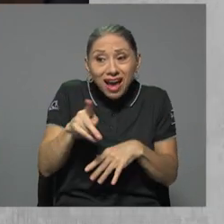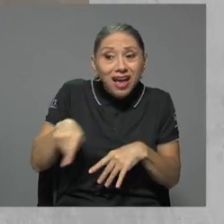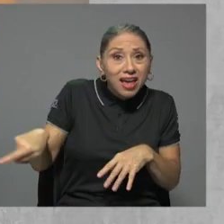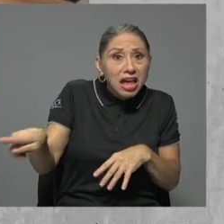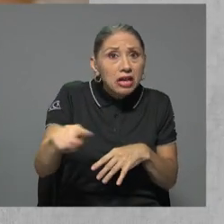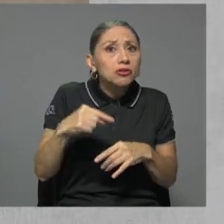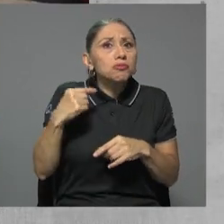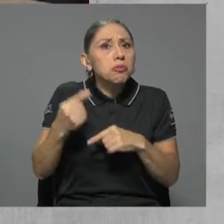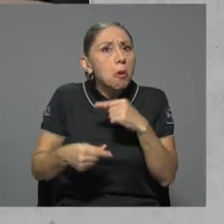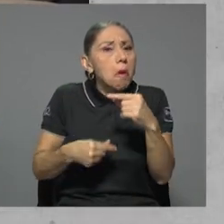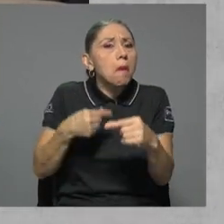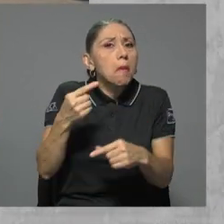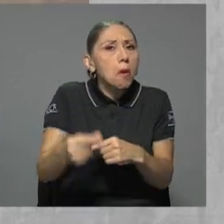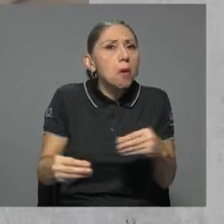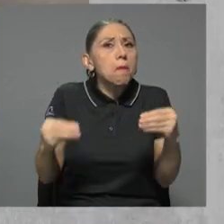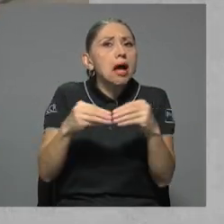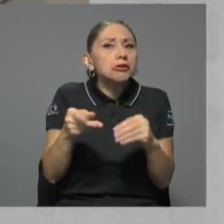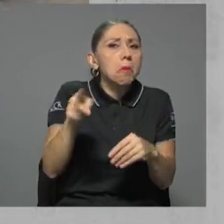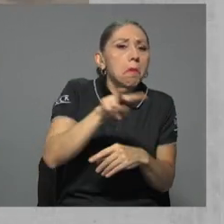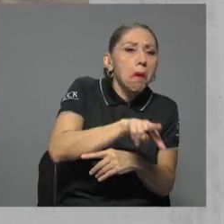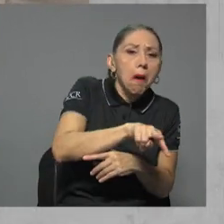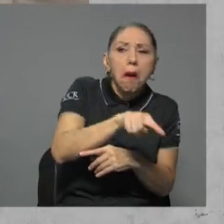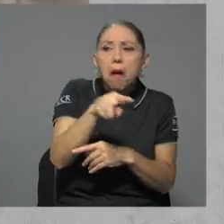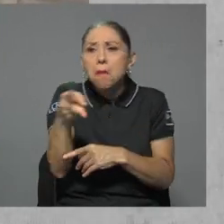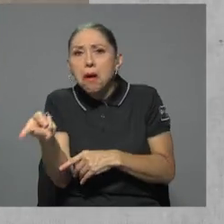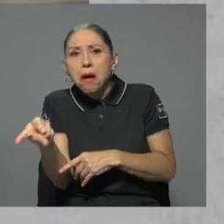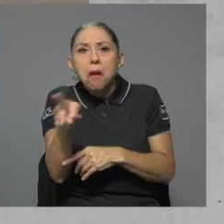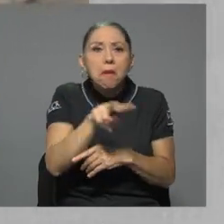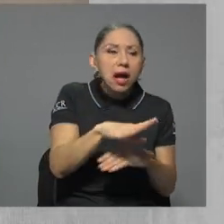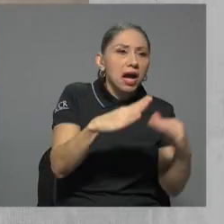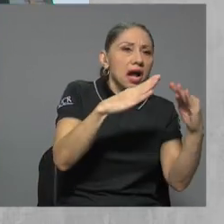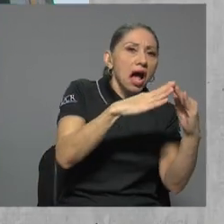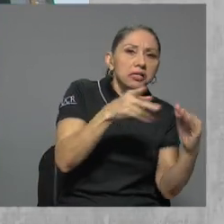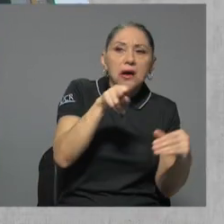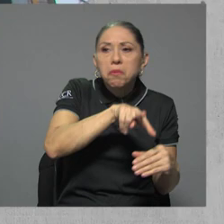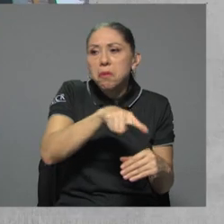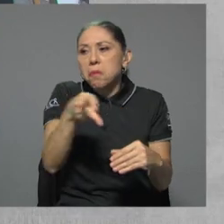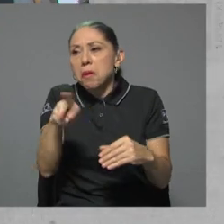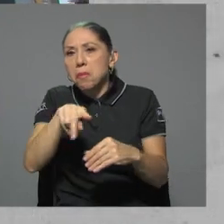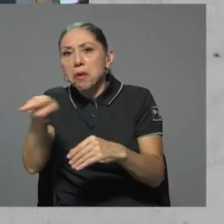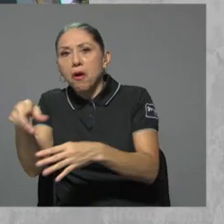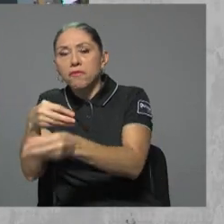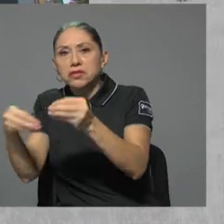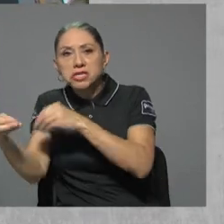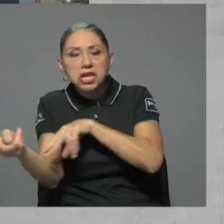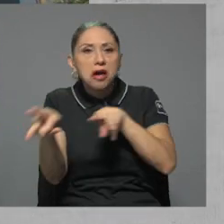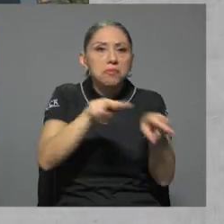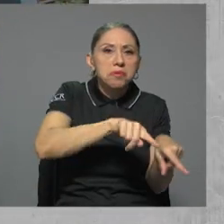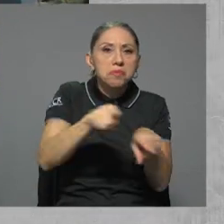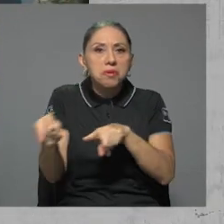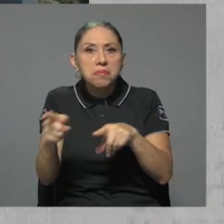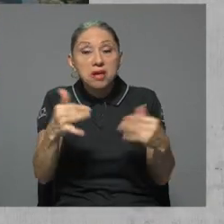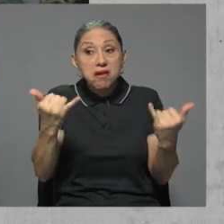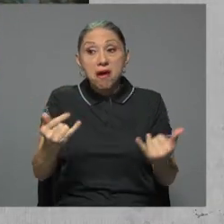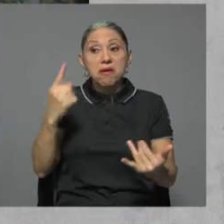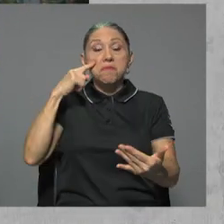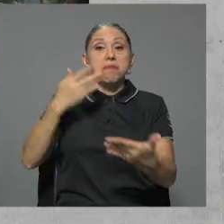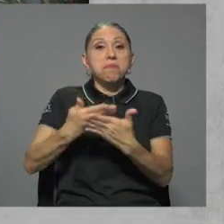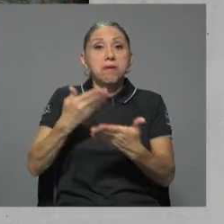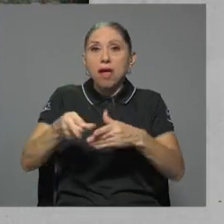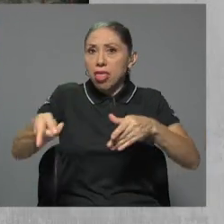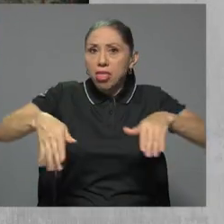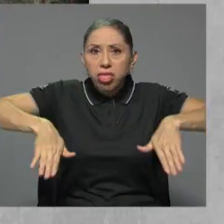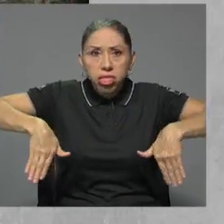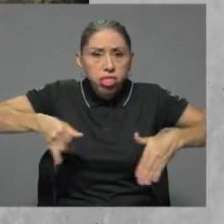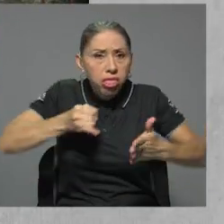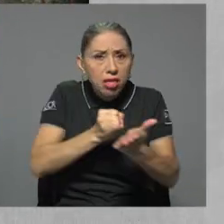esas rutinas más mixtas verdad de días en oficina días en la casa por justamente este impacto y que ha sido evidenciado que no ha sido tampoco estudiado ni que ha